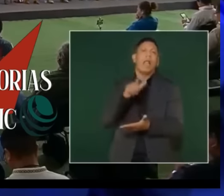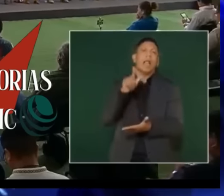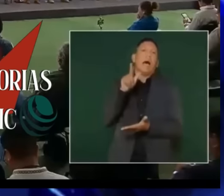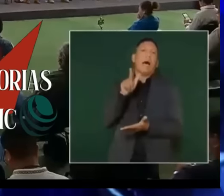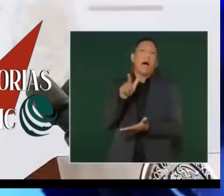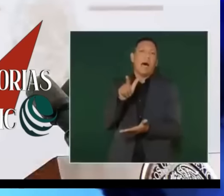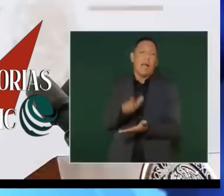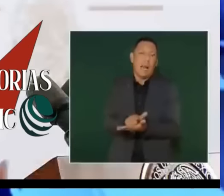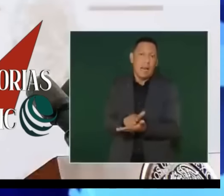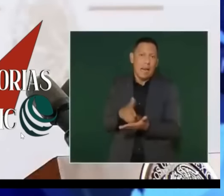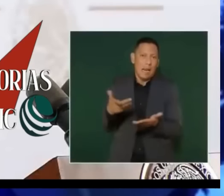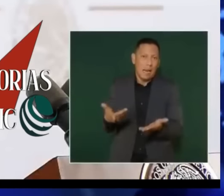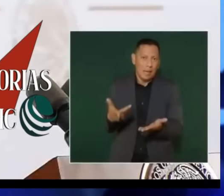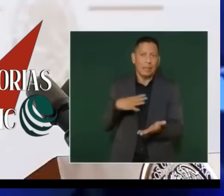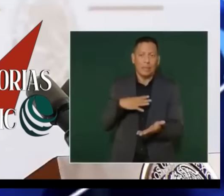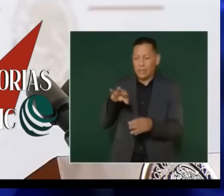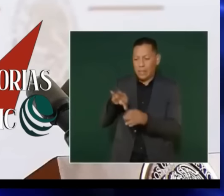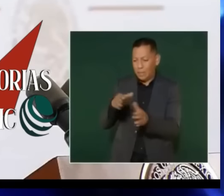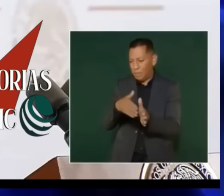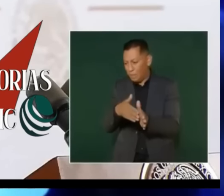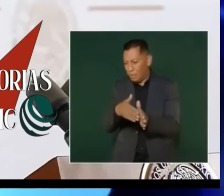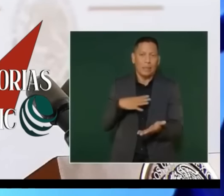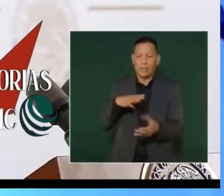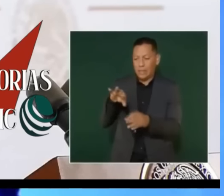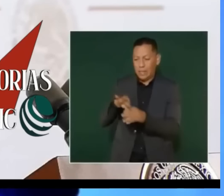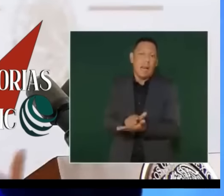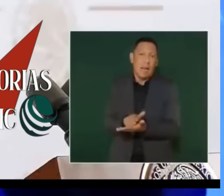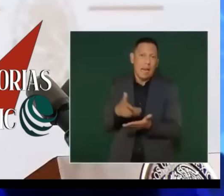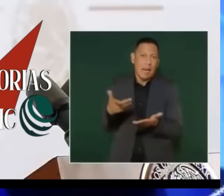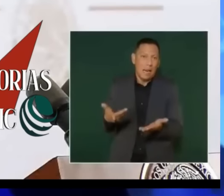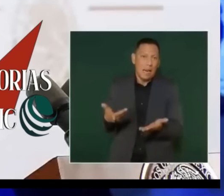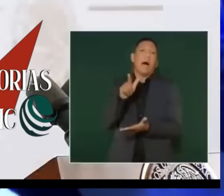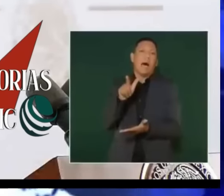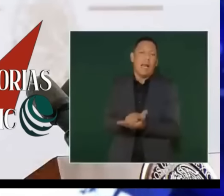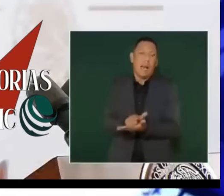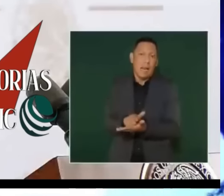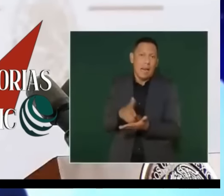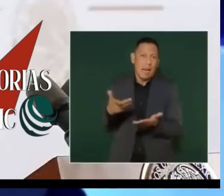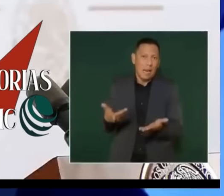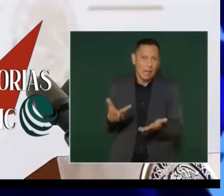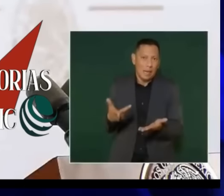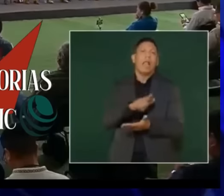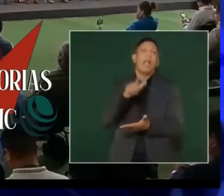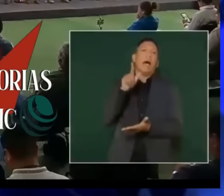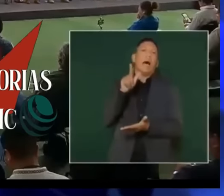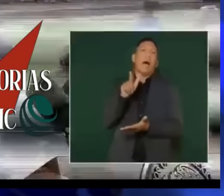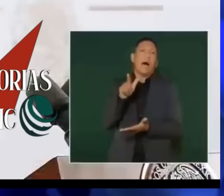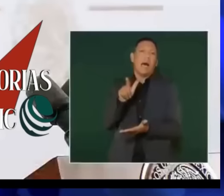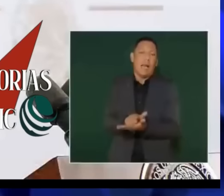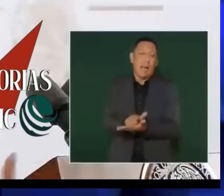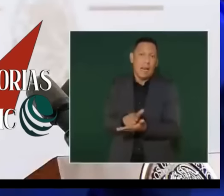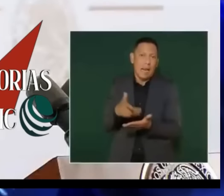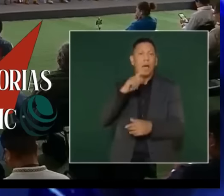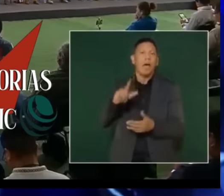Ariana Montiel frente al presidente Andrés Manuel López Obrador, pero no solo frente a él, sino que frente a las cámaras y